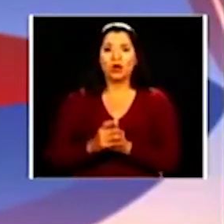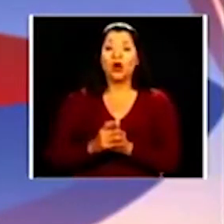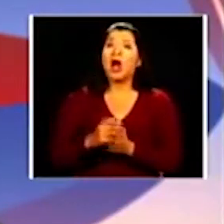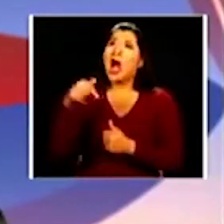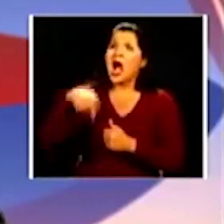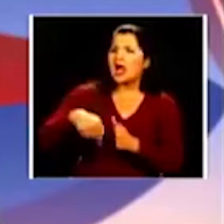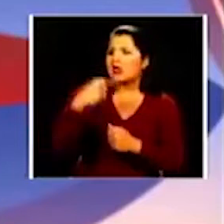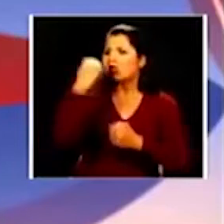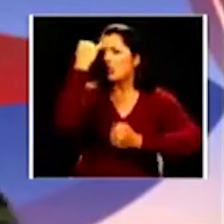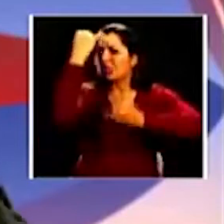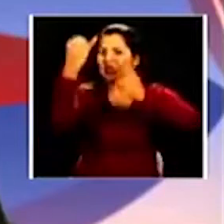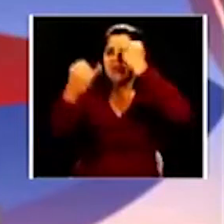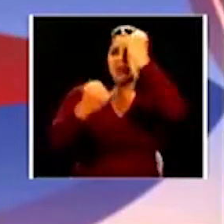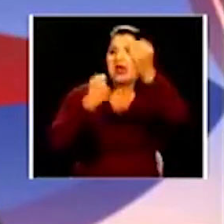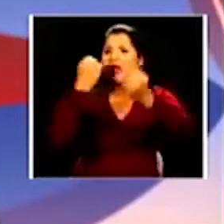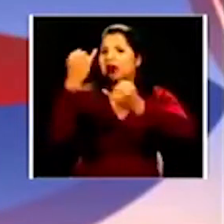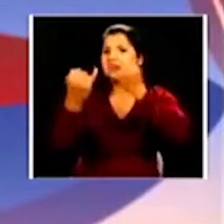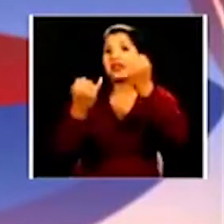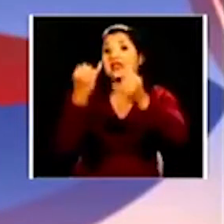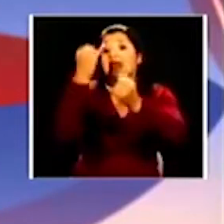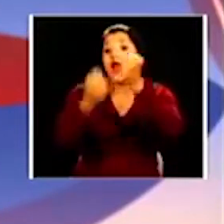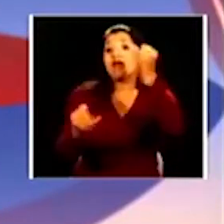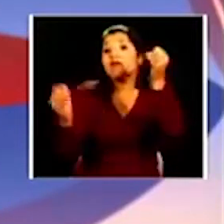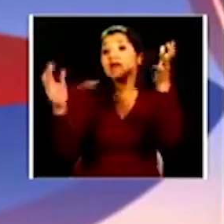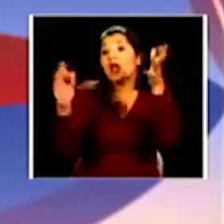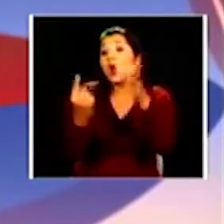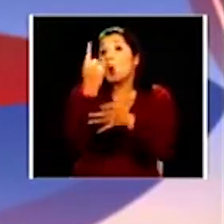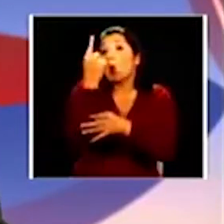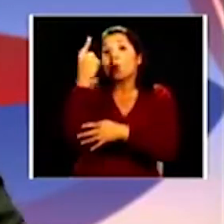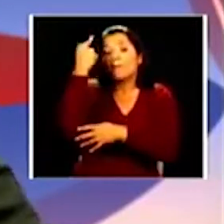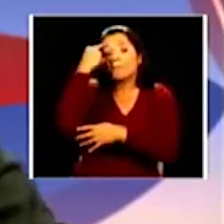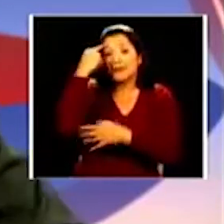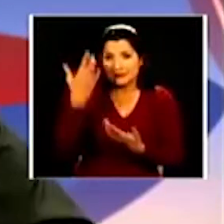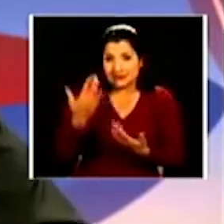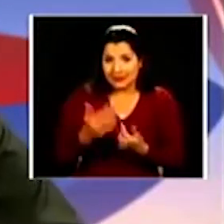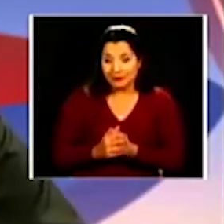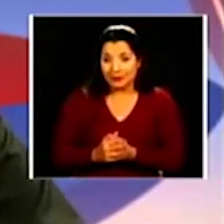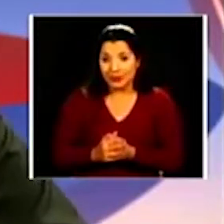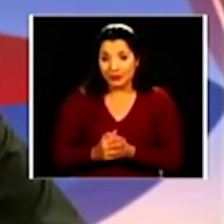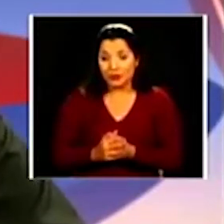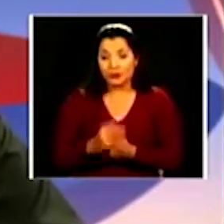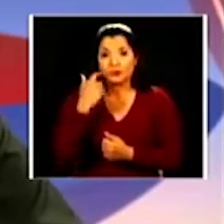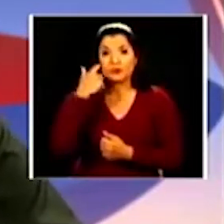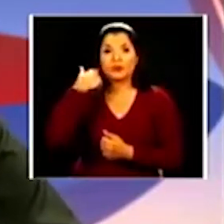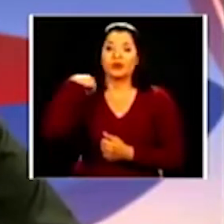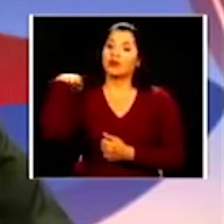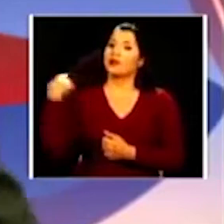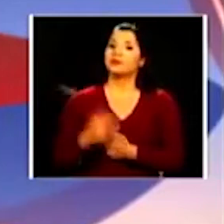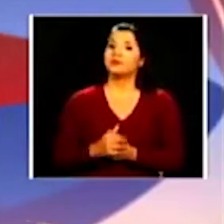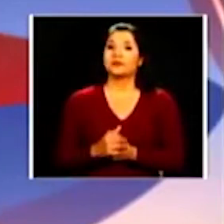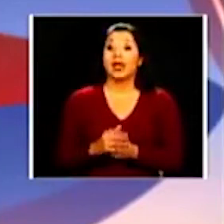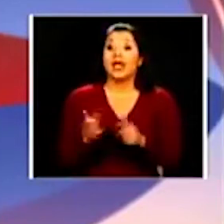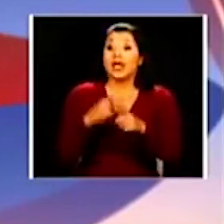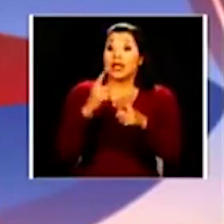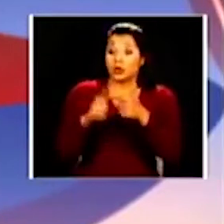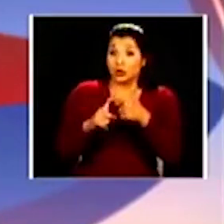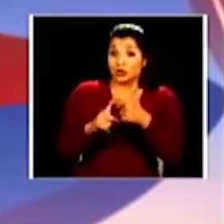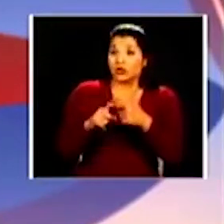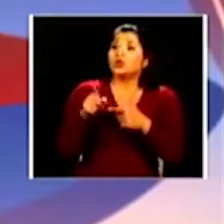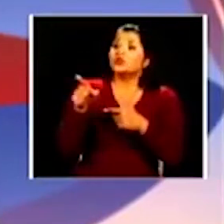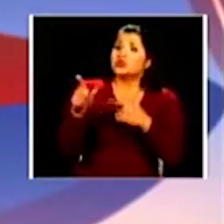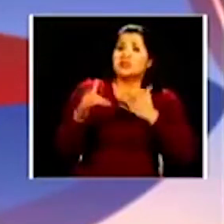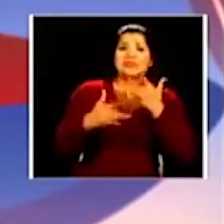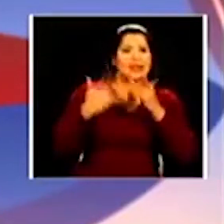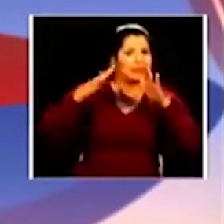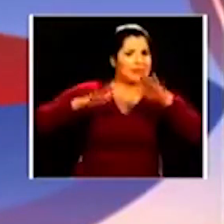han conformado en uno solo y se conformarán en uno solo en lo que será la política económica del gobierno de Restauración Nacional. Así que por ese lado esté tranquilo, no